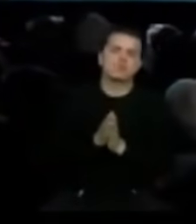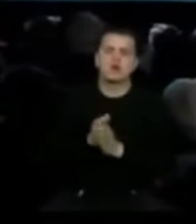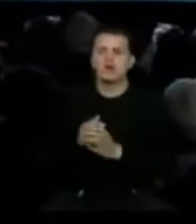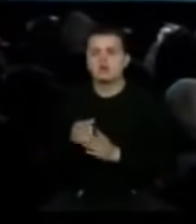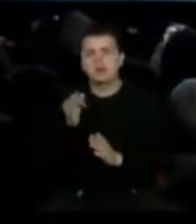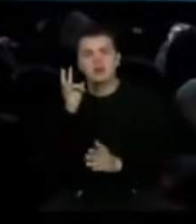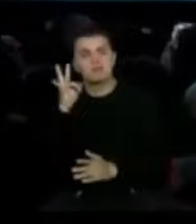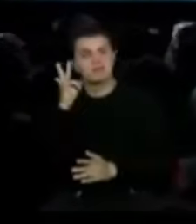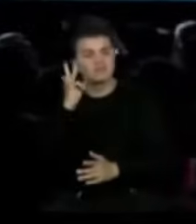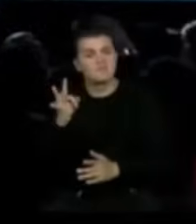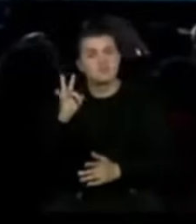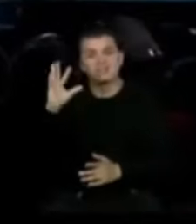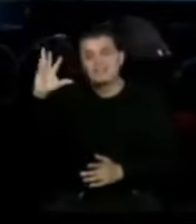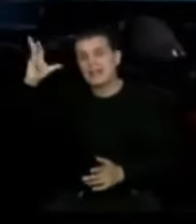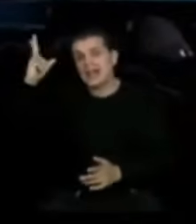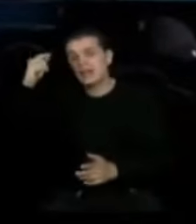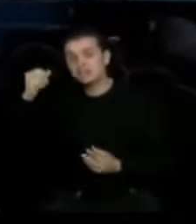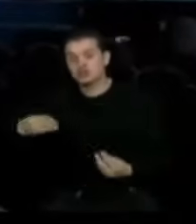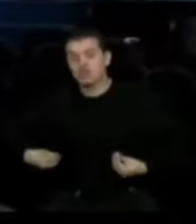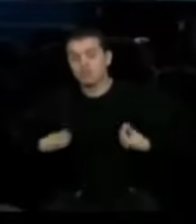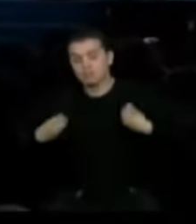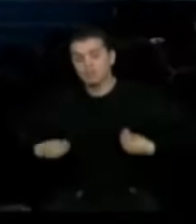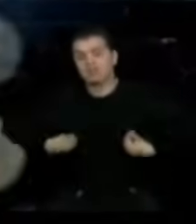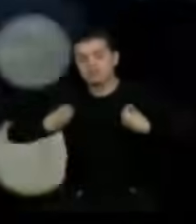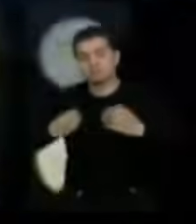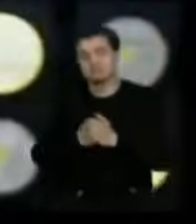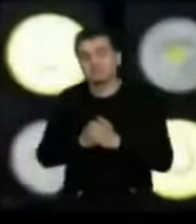que testifican de que Cristo está vivo.